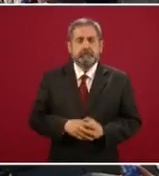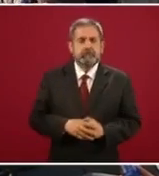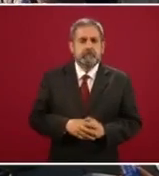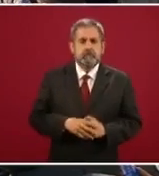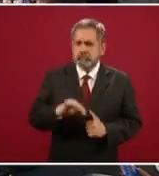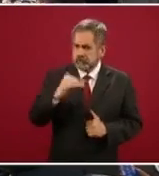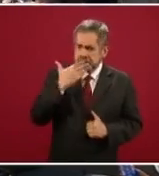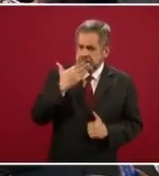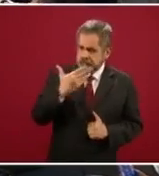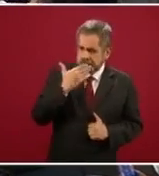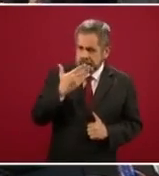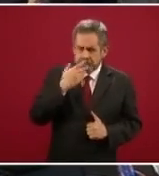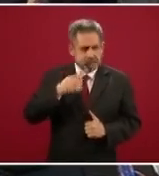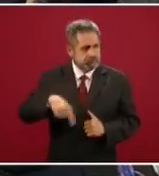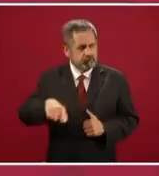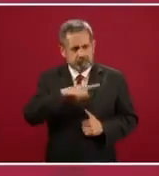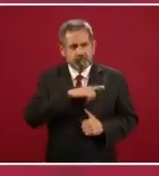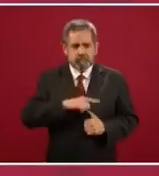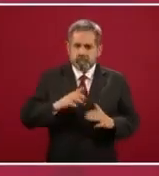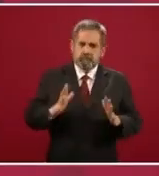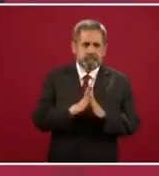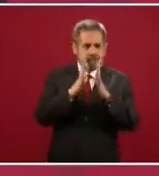que participemos todos,